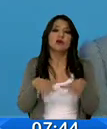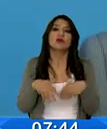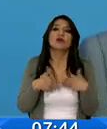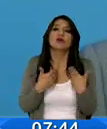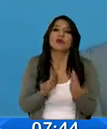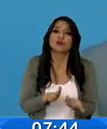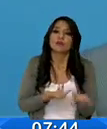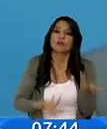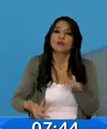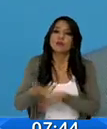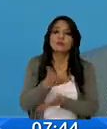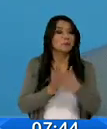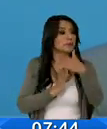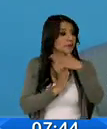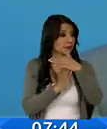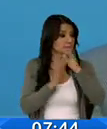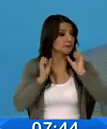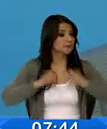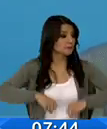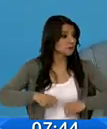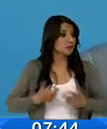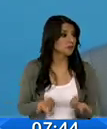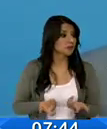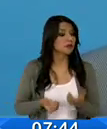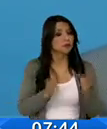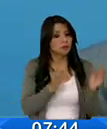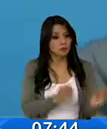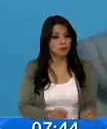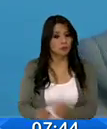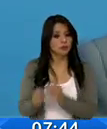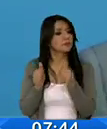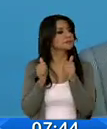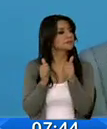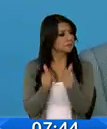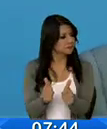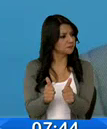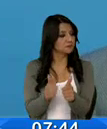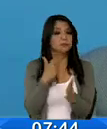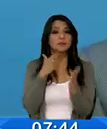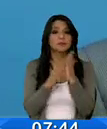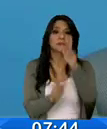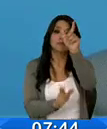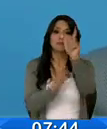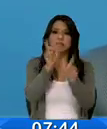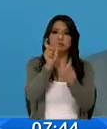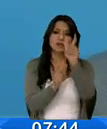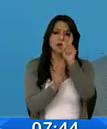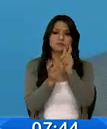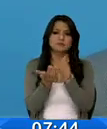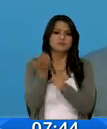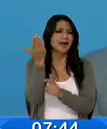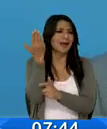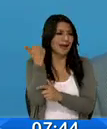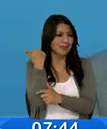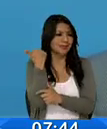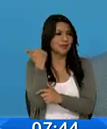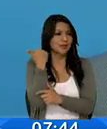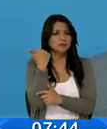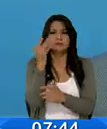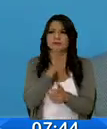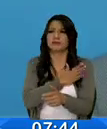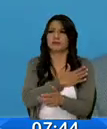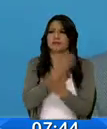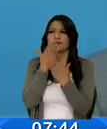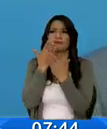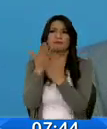de convivir en sana paz, organizarnos. Hay personas que pertenecieron o que creyeron a una tolda política en